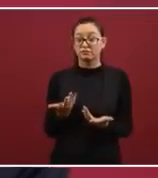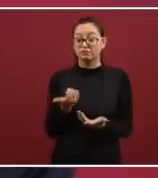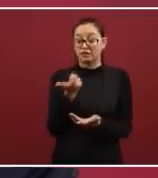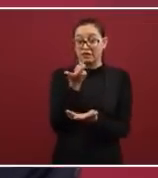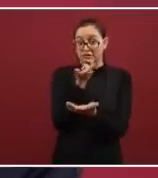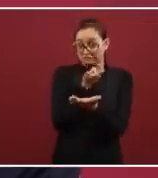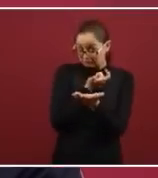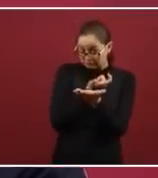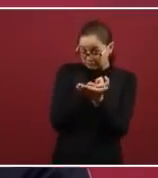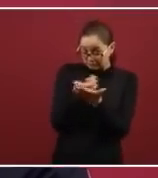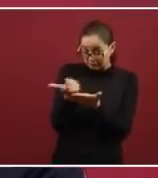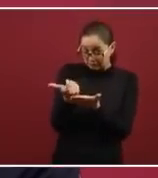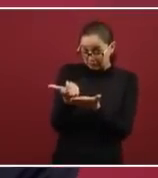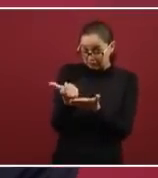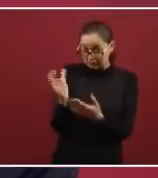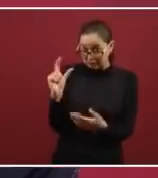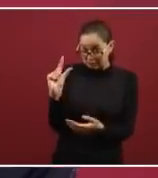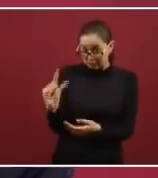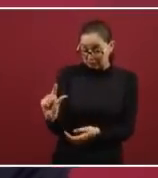mínimo